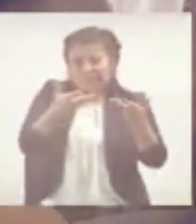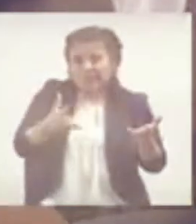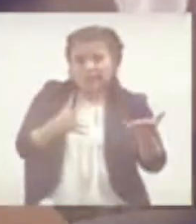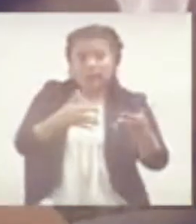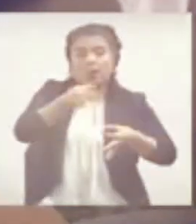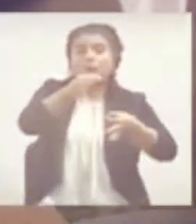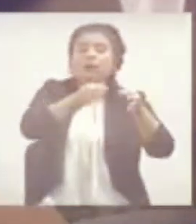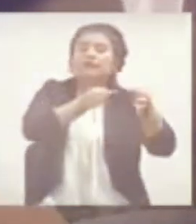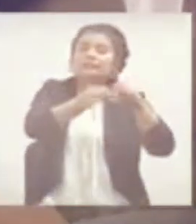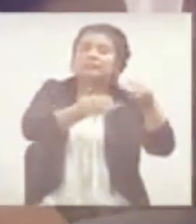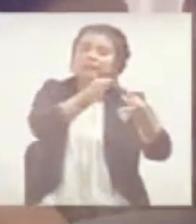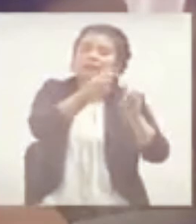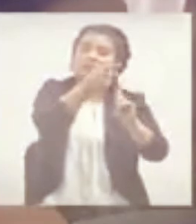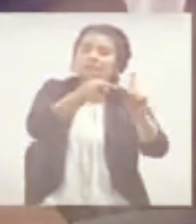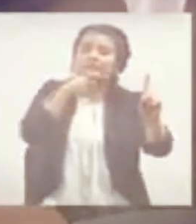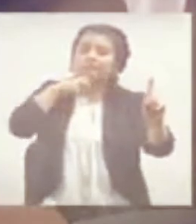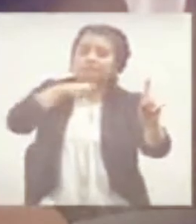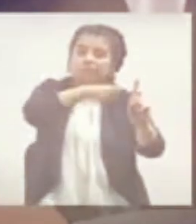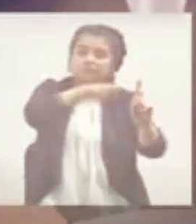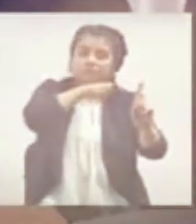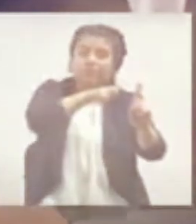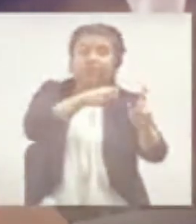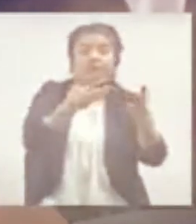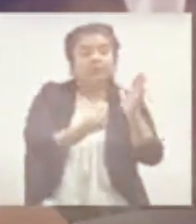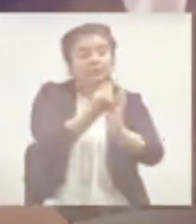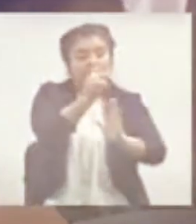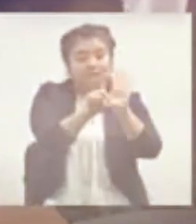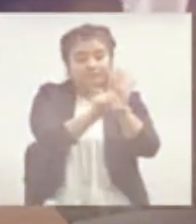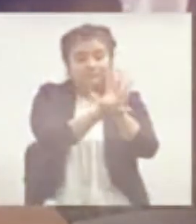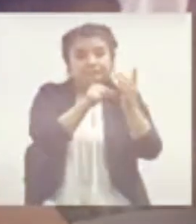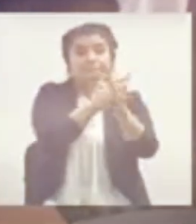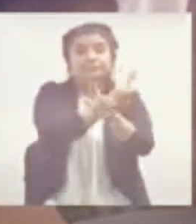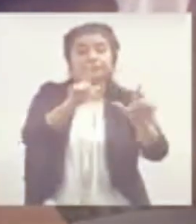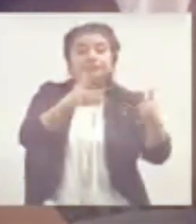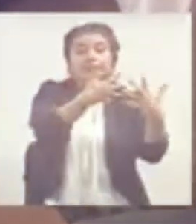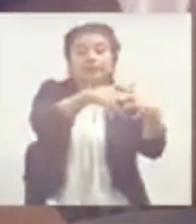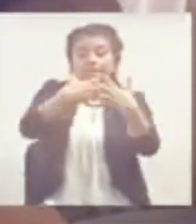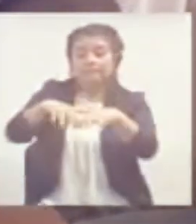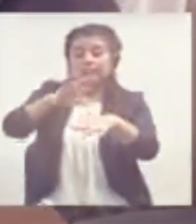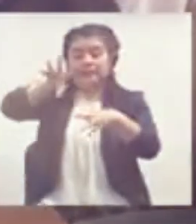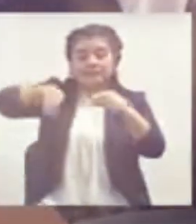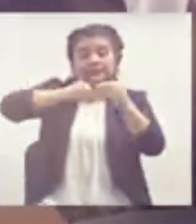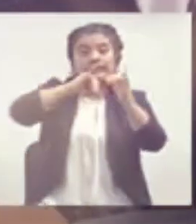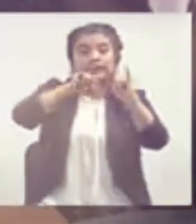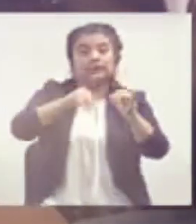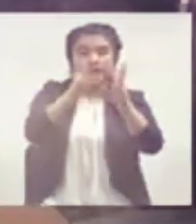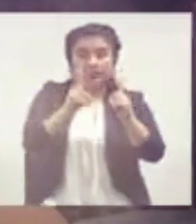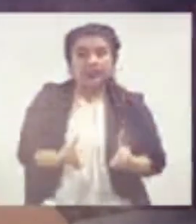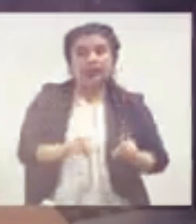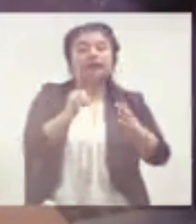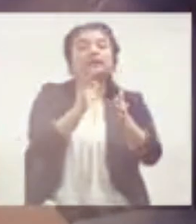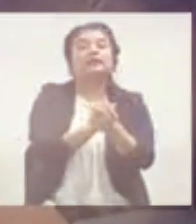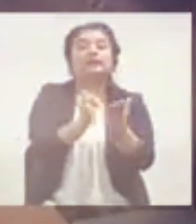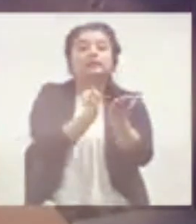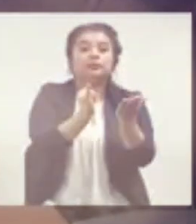justificación alguna para afectar a través de la pretendida iniciativa de ley para la libertad de empresas la integración de la Junta Directiva del Instituto de